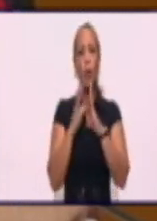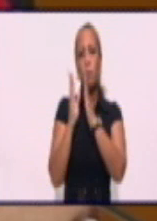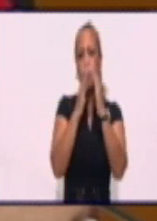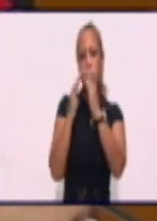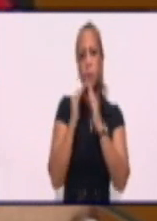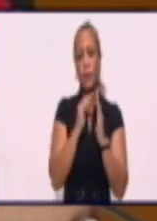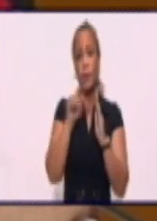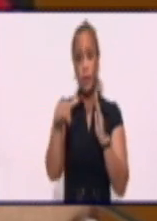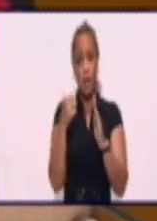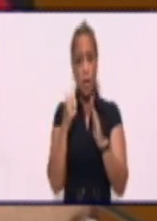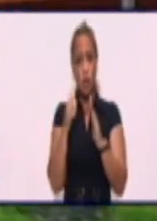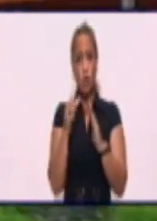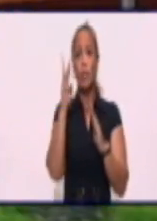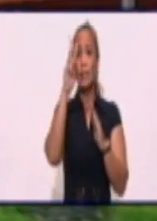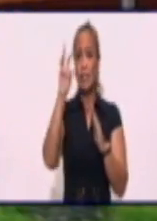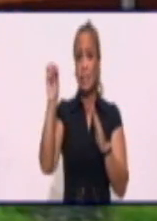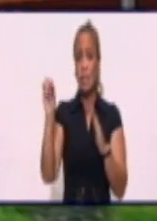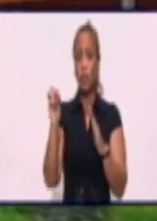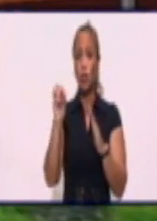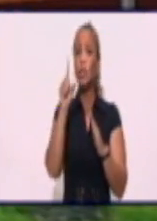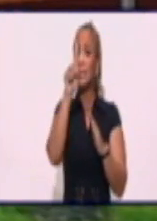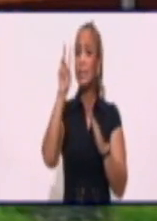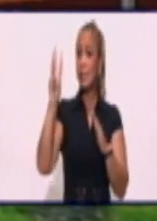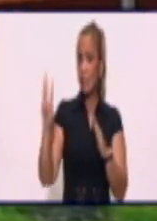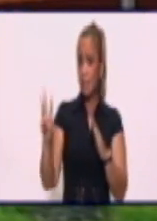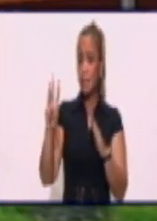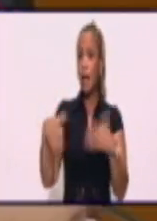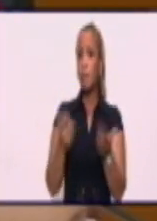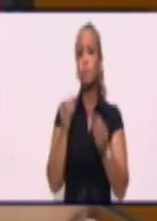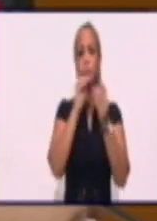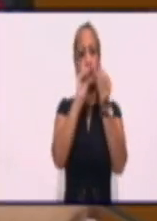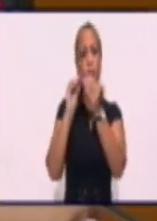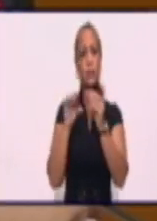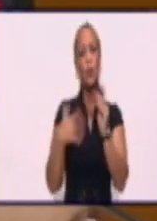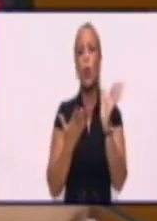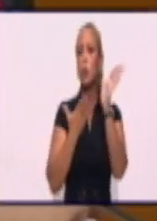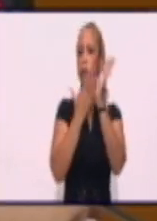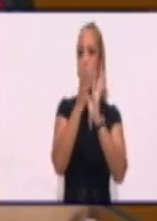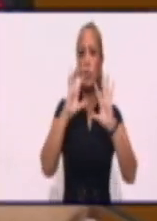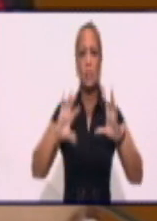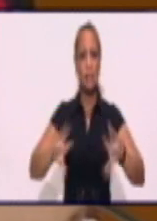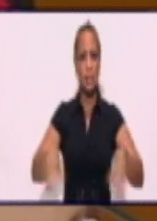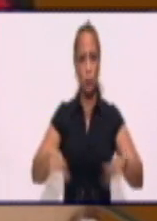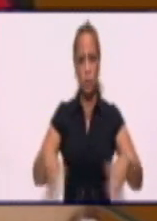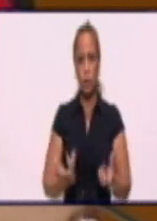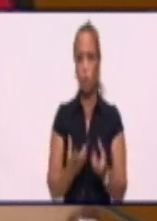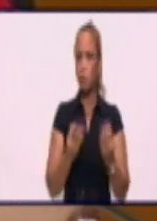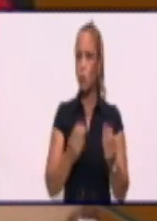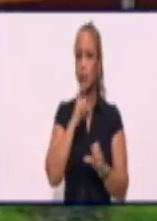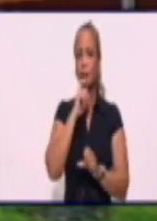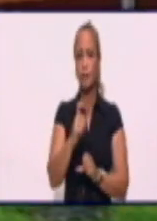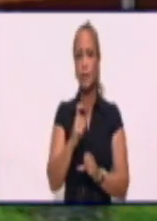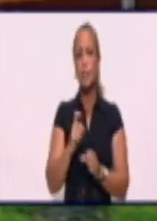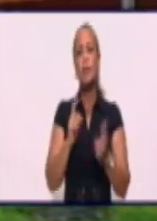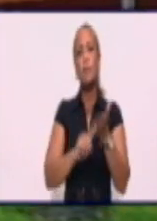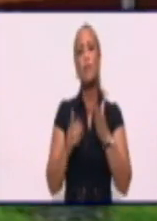ellos 313 fueron casos sospechosos. Es decir, que continuamos con una situación bastante compleja acá en la provincia de Yunelli.